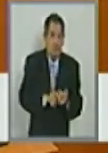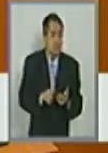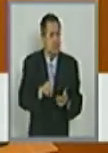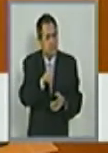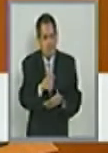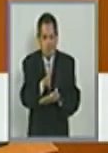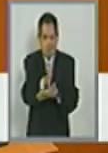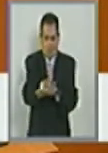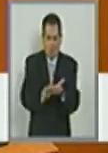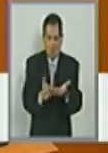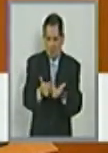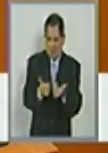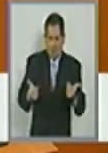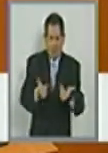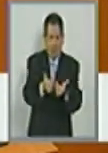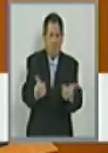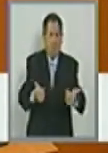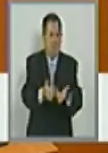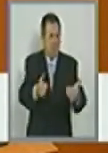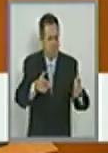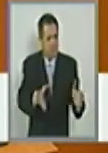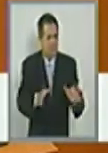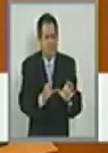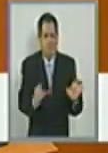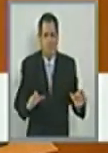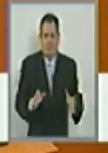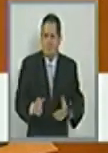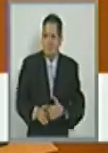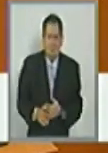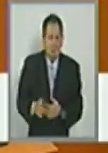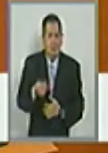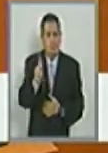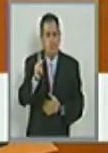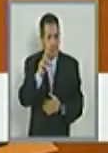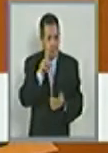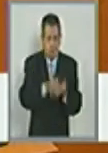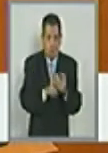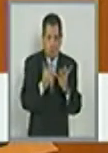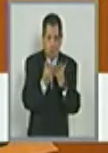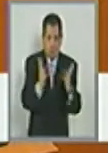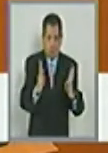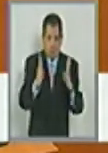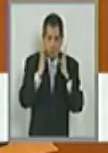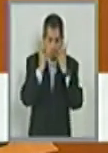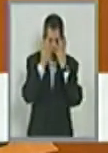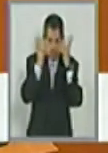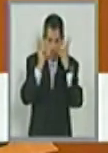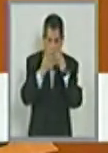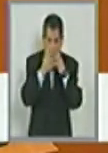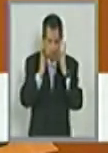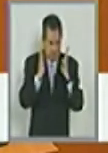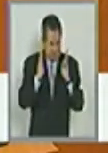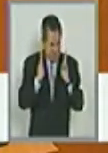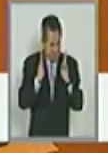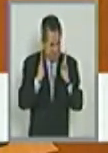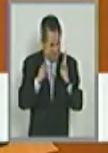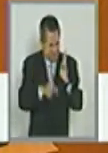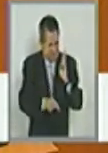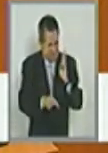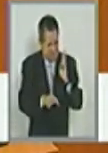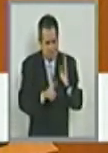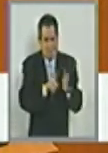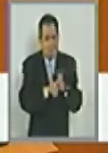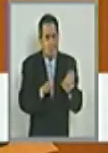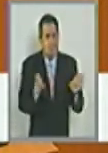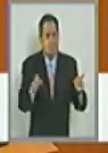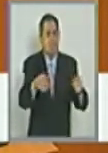encuentra dividida en algunas secciones. Sin embargo, las jaulas de cada sección desembocan en